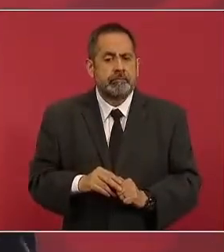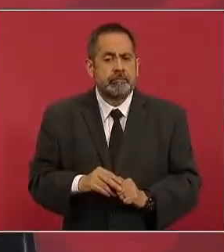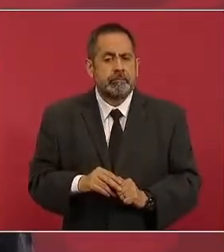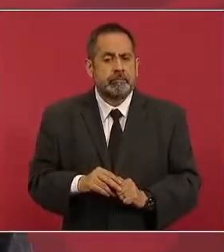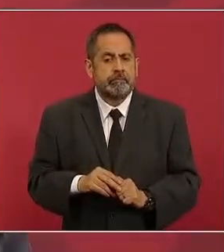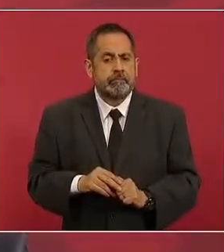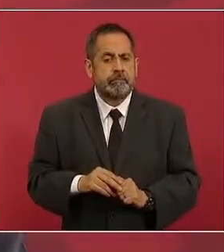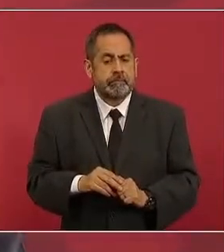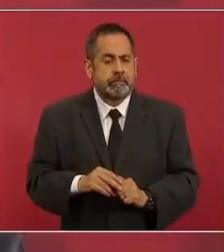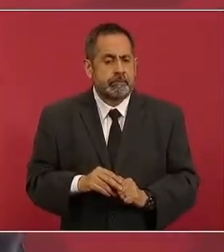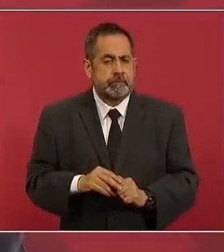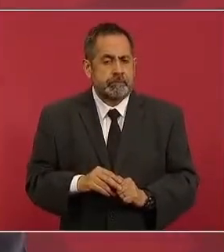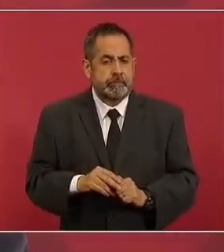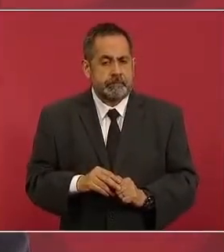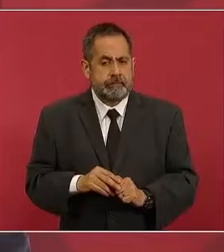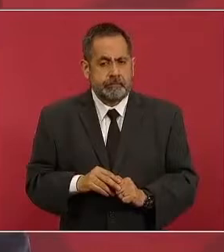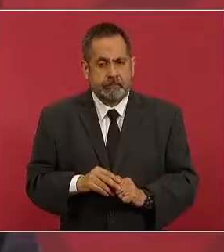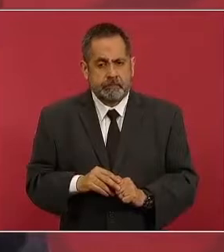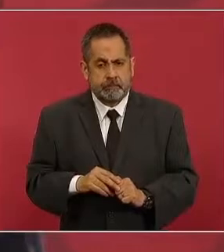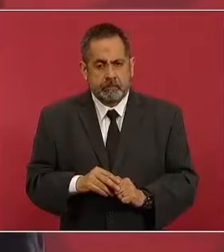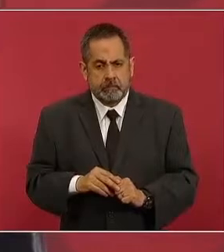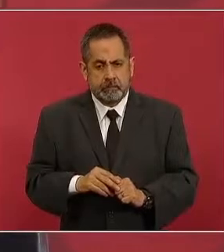se